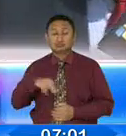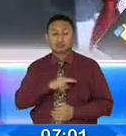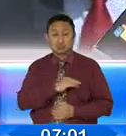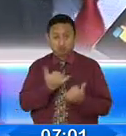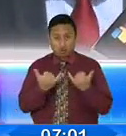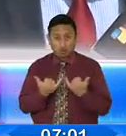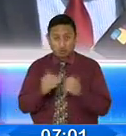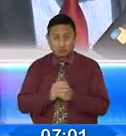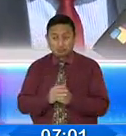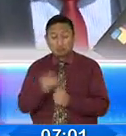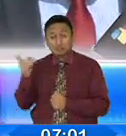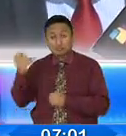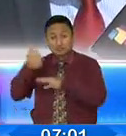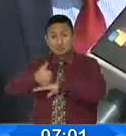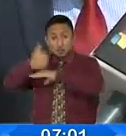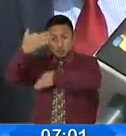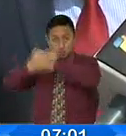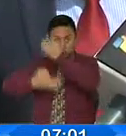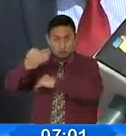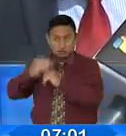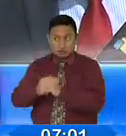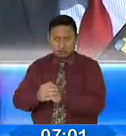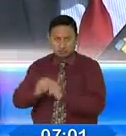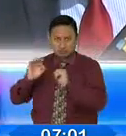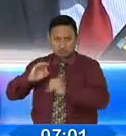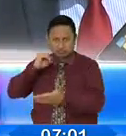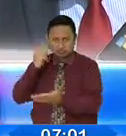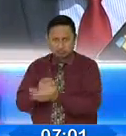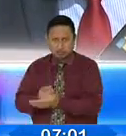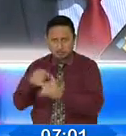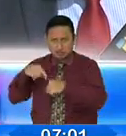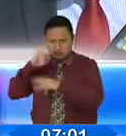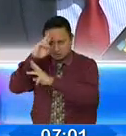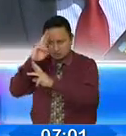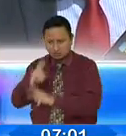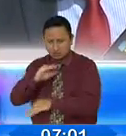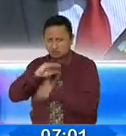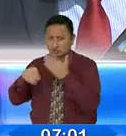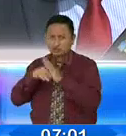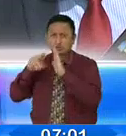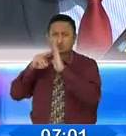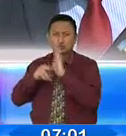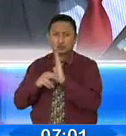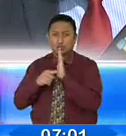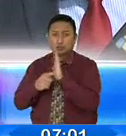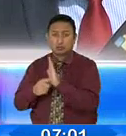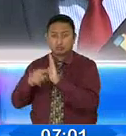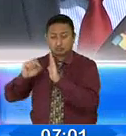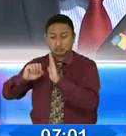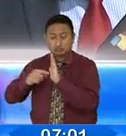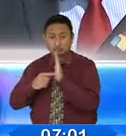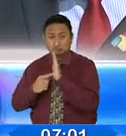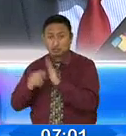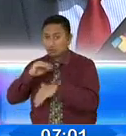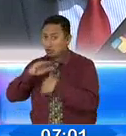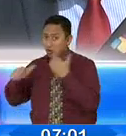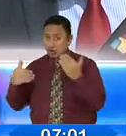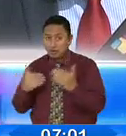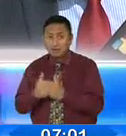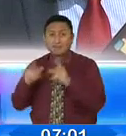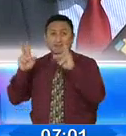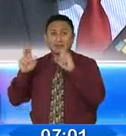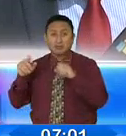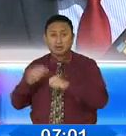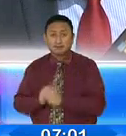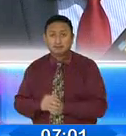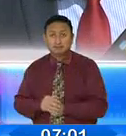hoy la justicia ecuatoriana pues sea realmente tomada en cuenta con toda la normativa legal, que se ampare justamente en todo lo que tiene a